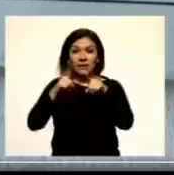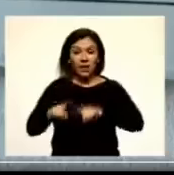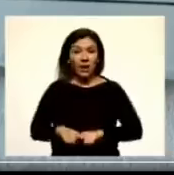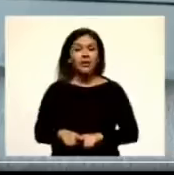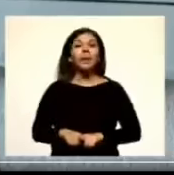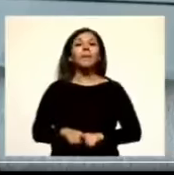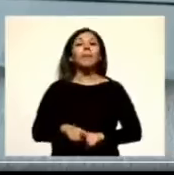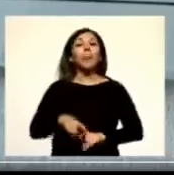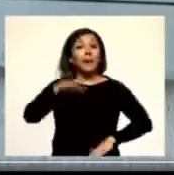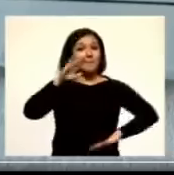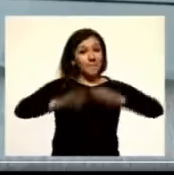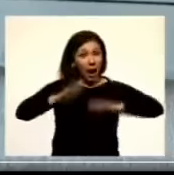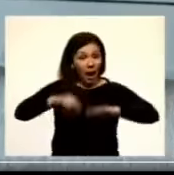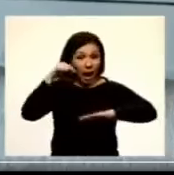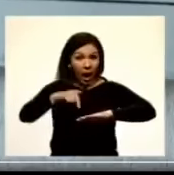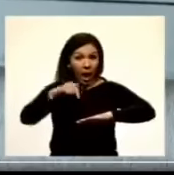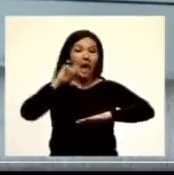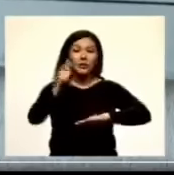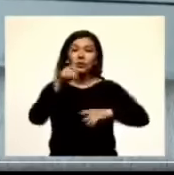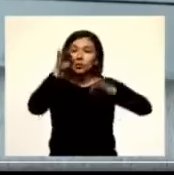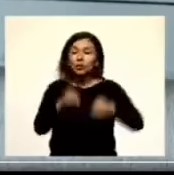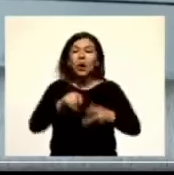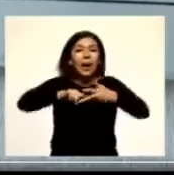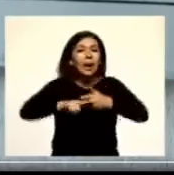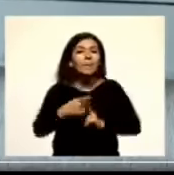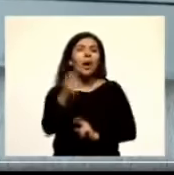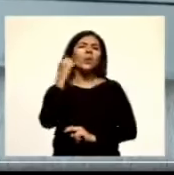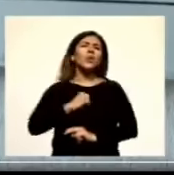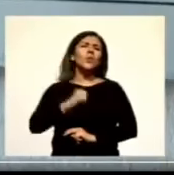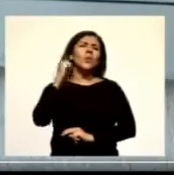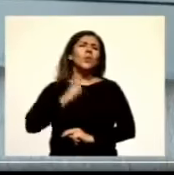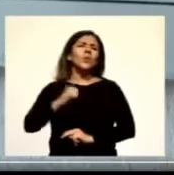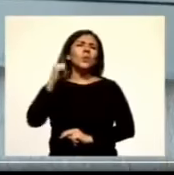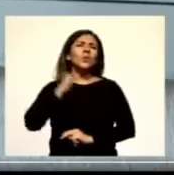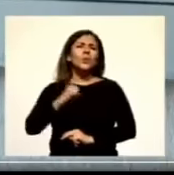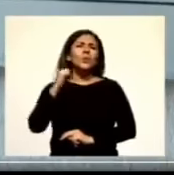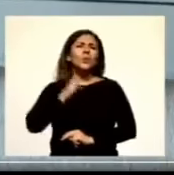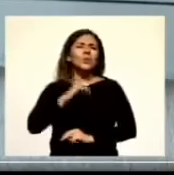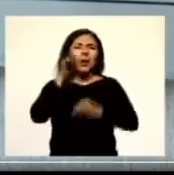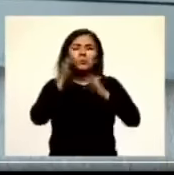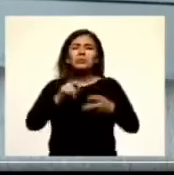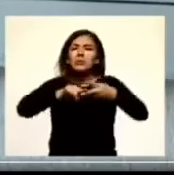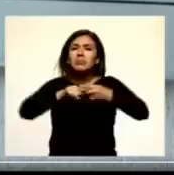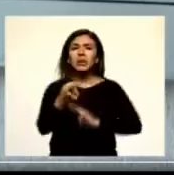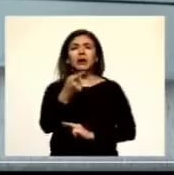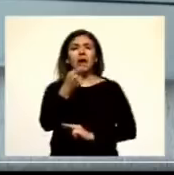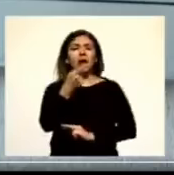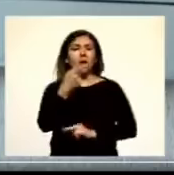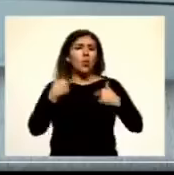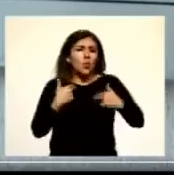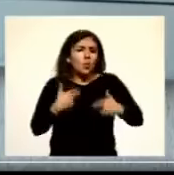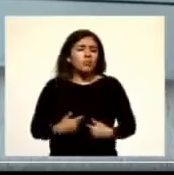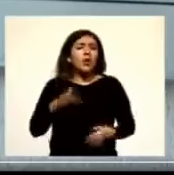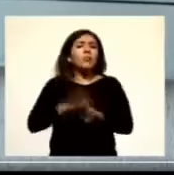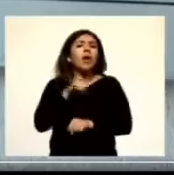La percusión en realidad empezó desde los primeros indicios del hombre, ya que fue una necesidad